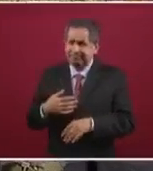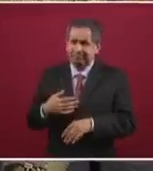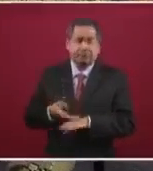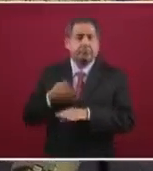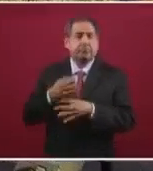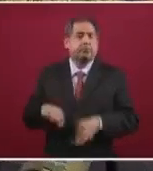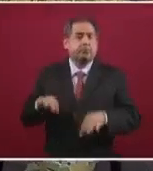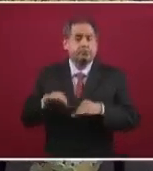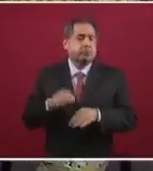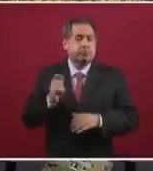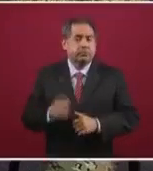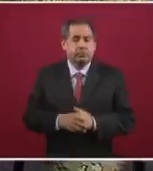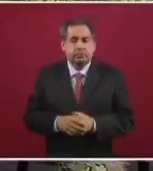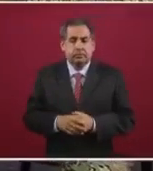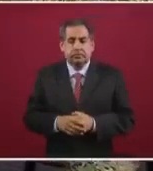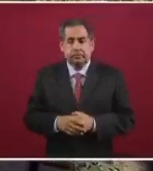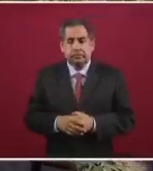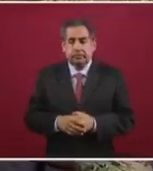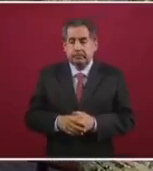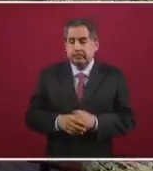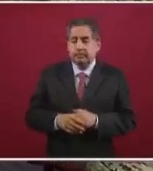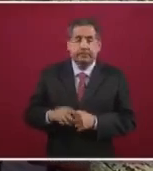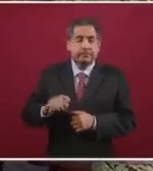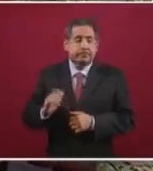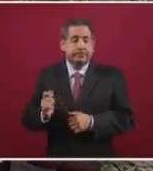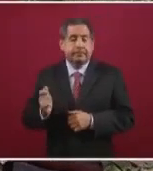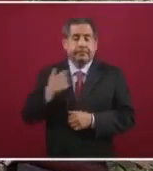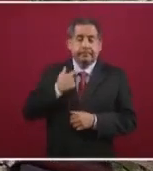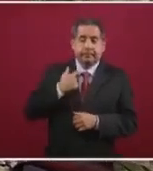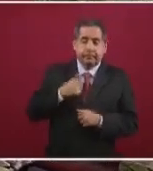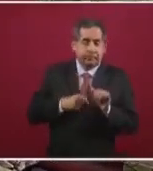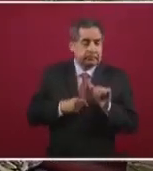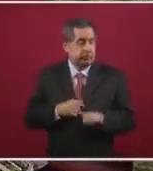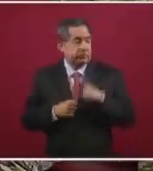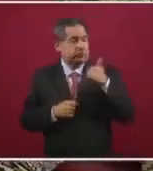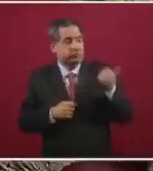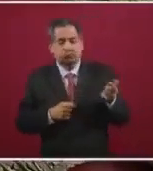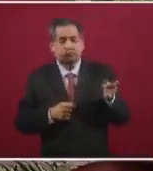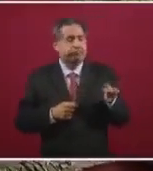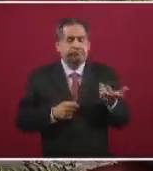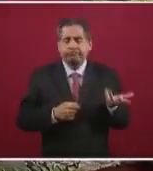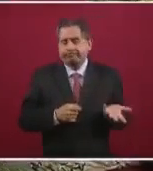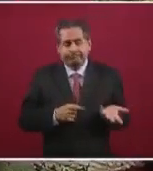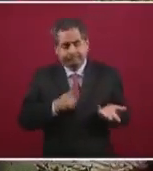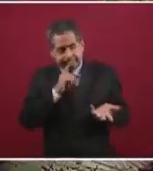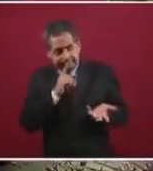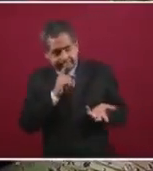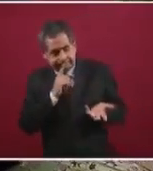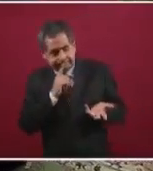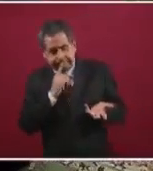No puedo decir lo mismo de otras que no resistieron,